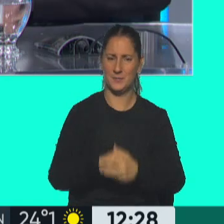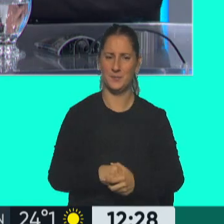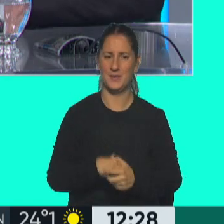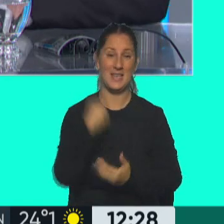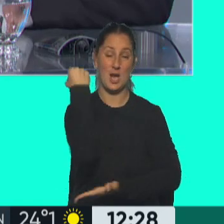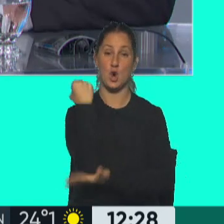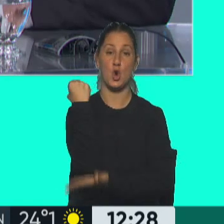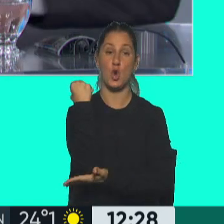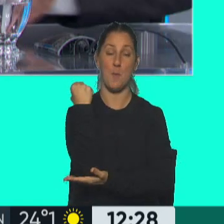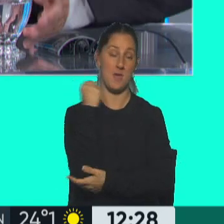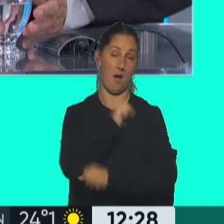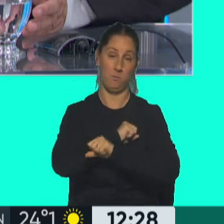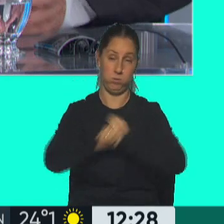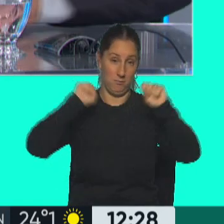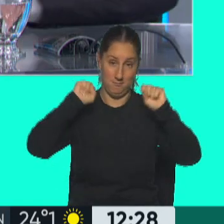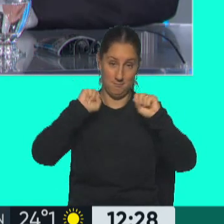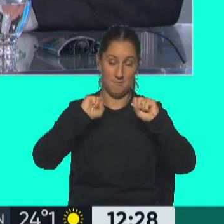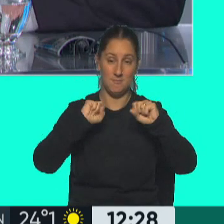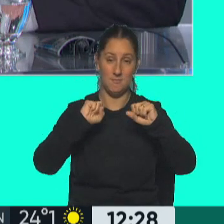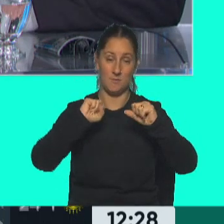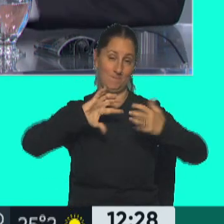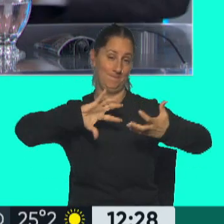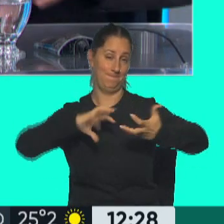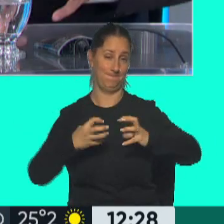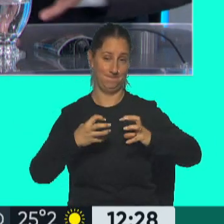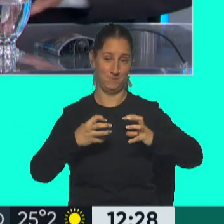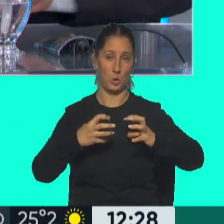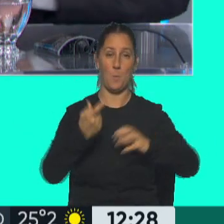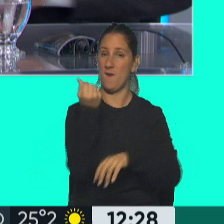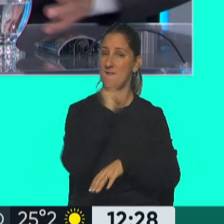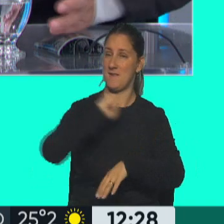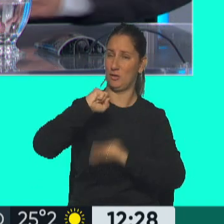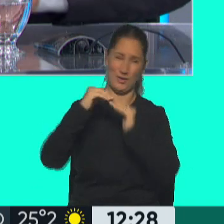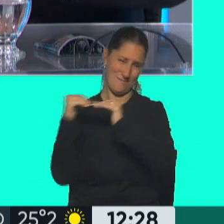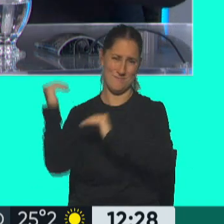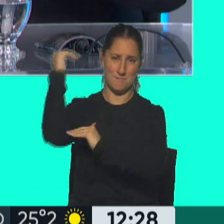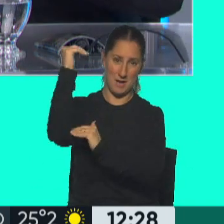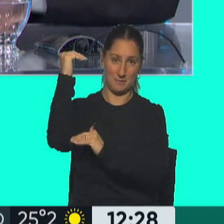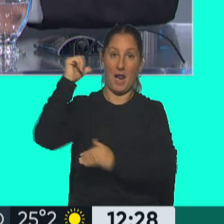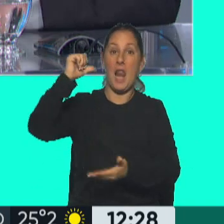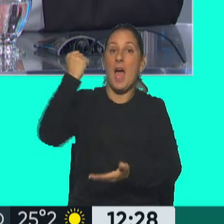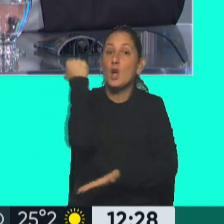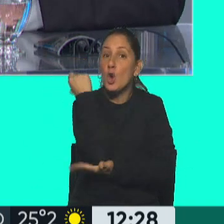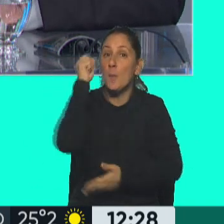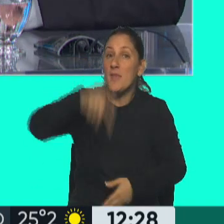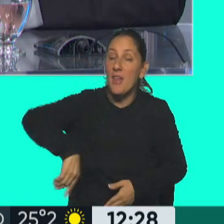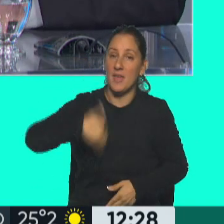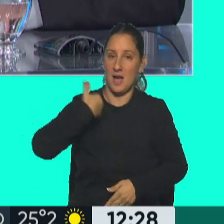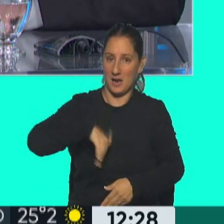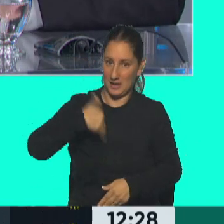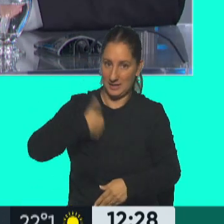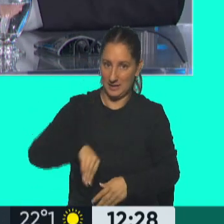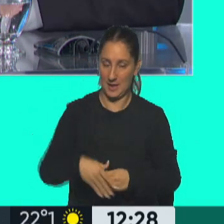toda la economía colapsaría o por lo menos significaría una una mega inflación como consecuencia para la economía interna Esas son las cosas que